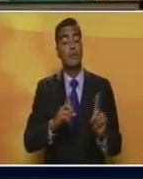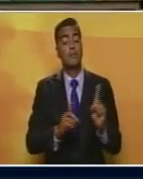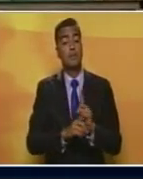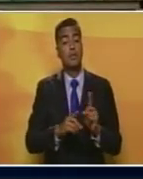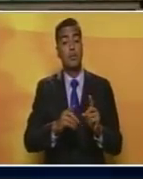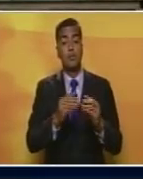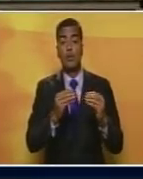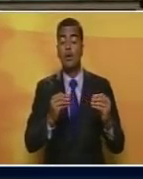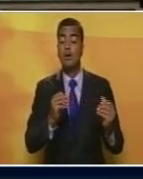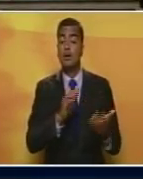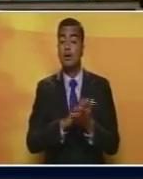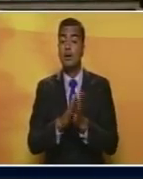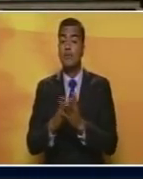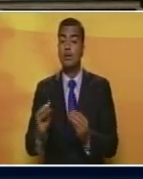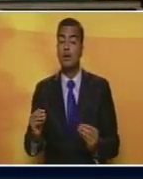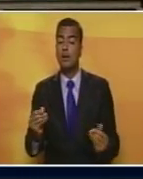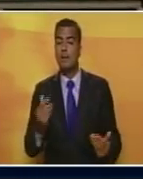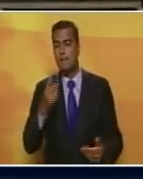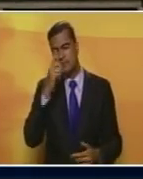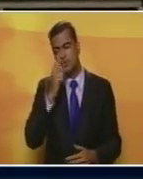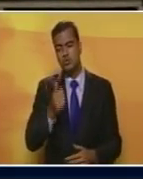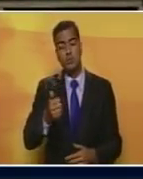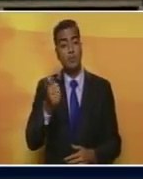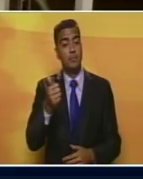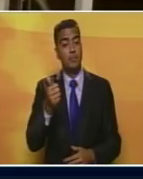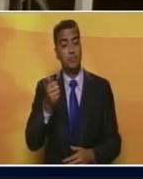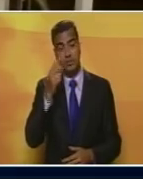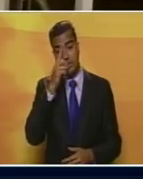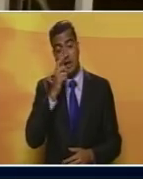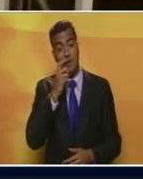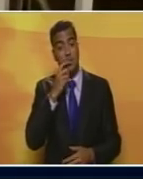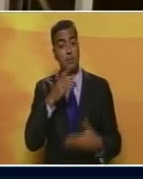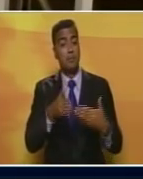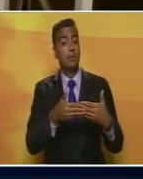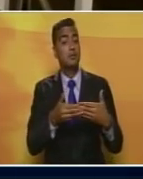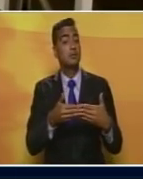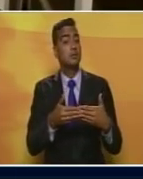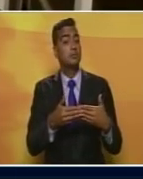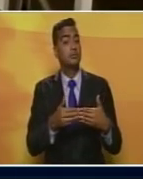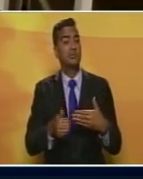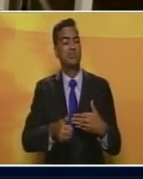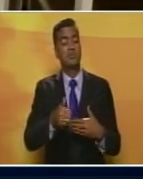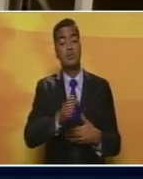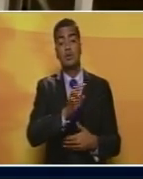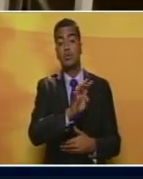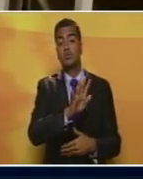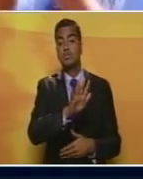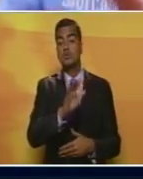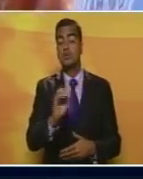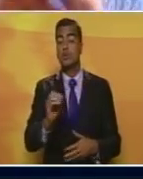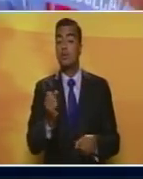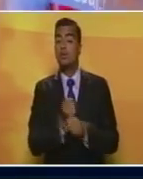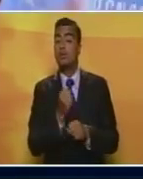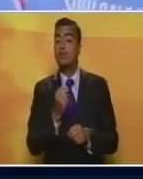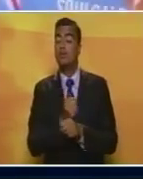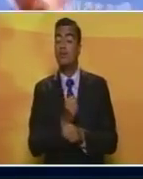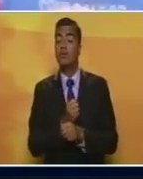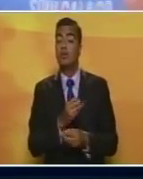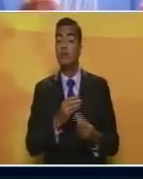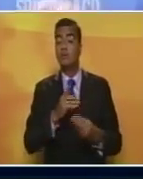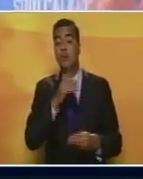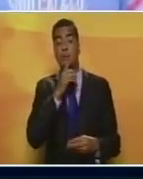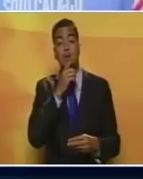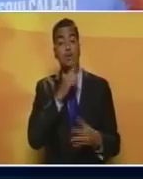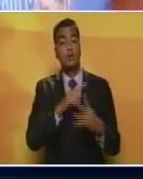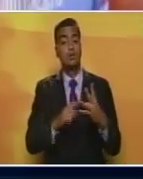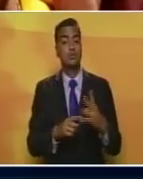con ese producto nos ayudamos porque nosotros hacemos trueque con otros compañeros de otras empresas, pues, ya que nosotros no tenemos cómo comprar un pollo, pues sabemos que 1 kilo de pollo